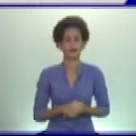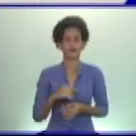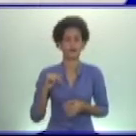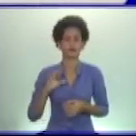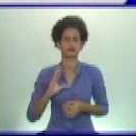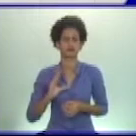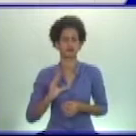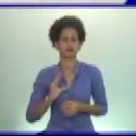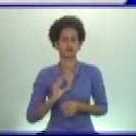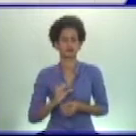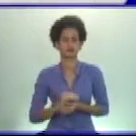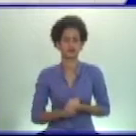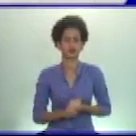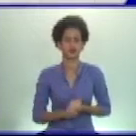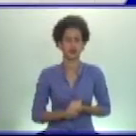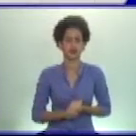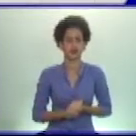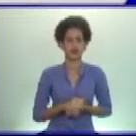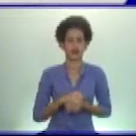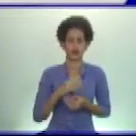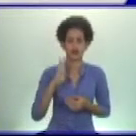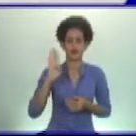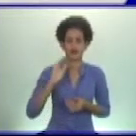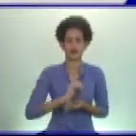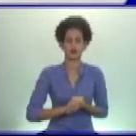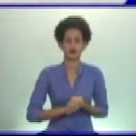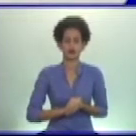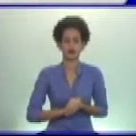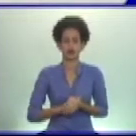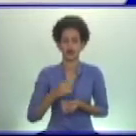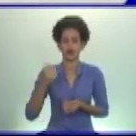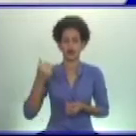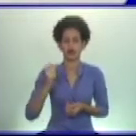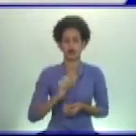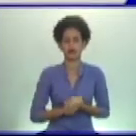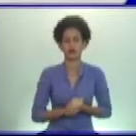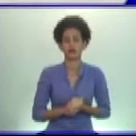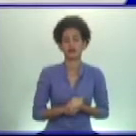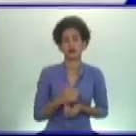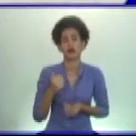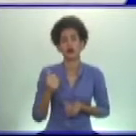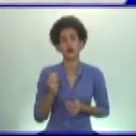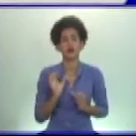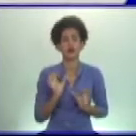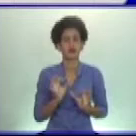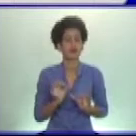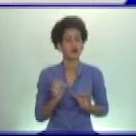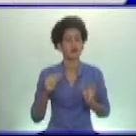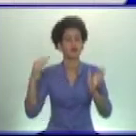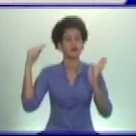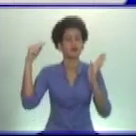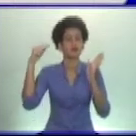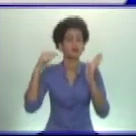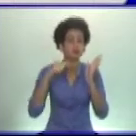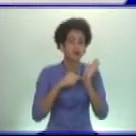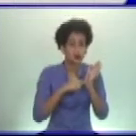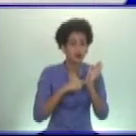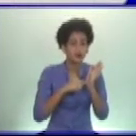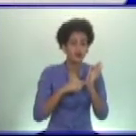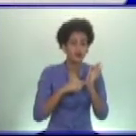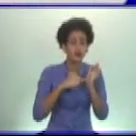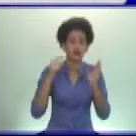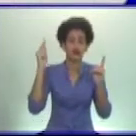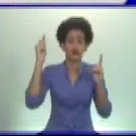las coordenadas de A. Vamos a ver dónde está. Bueno, A es precisamente el punto donde el gráfico